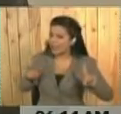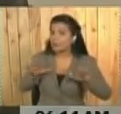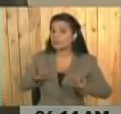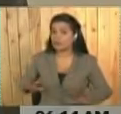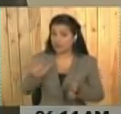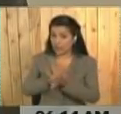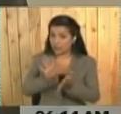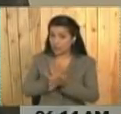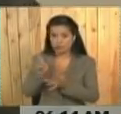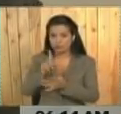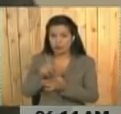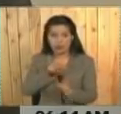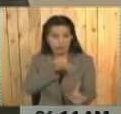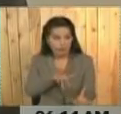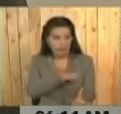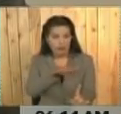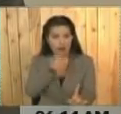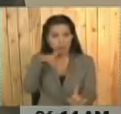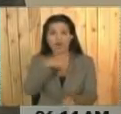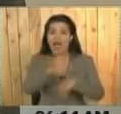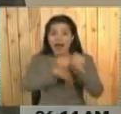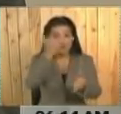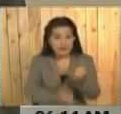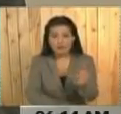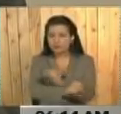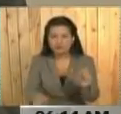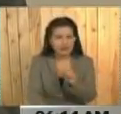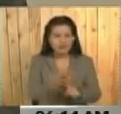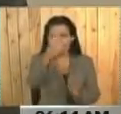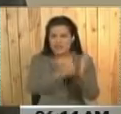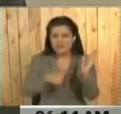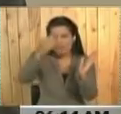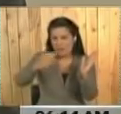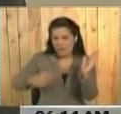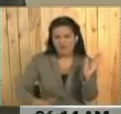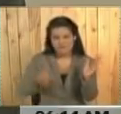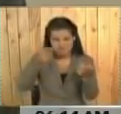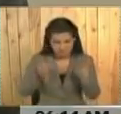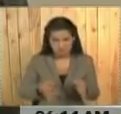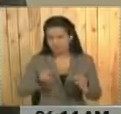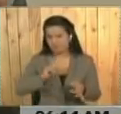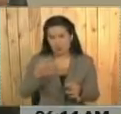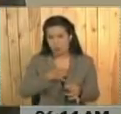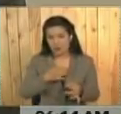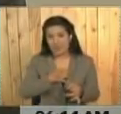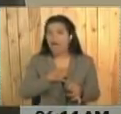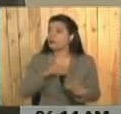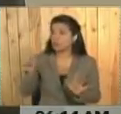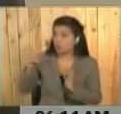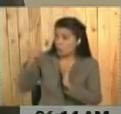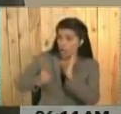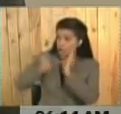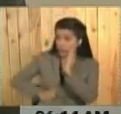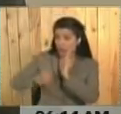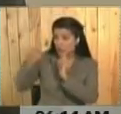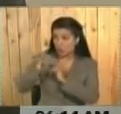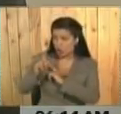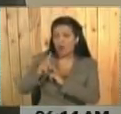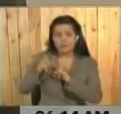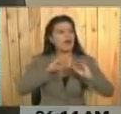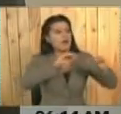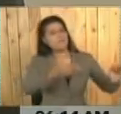tratando de convencer a su gente al final no van a lograr la firma y se van a ir para la calle Llamando a lo que no lo estoy diciendo hoy Qué día es hoy